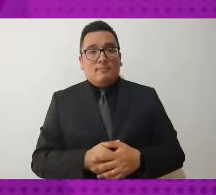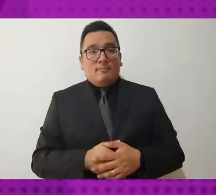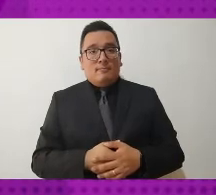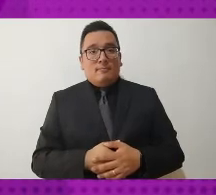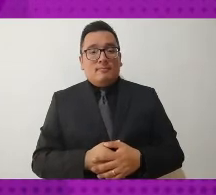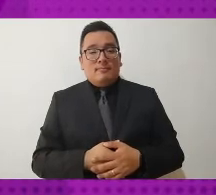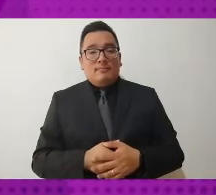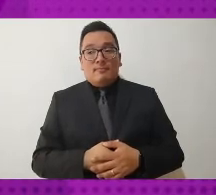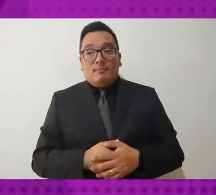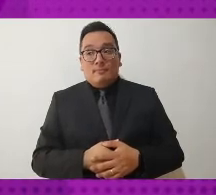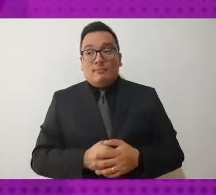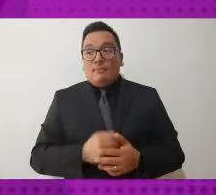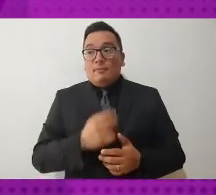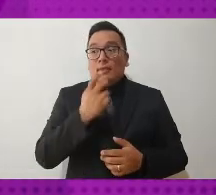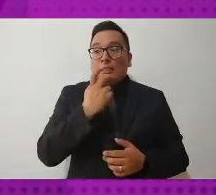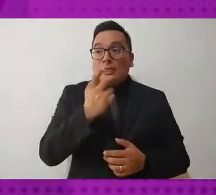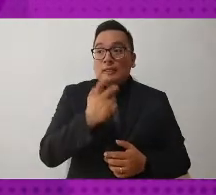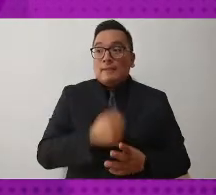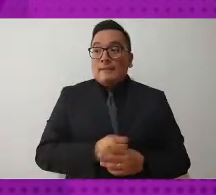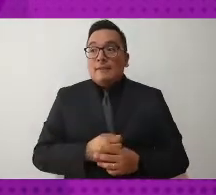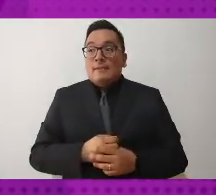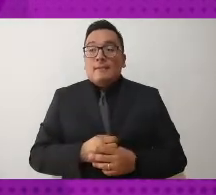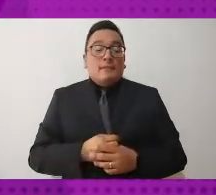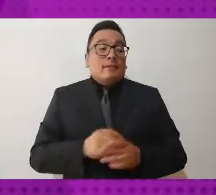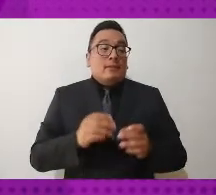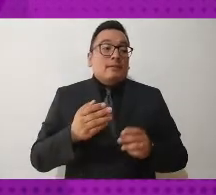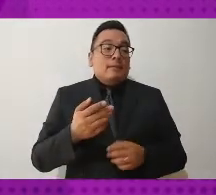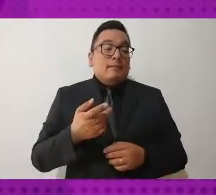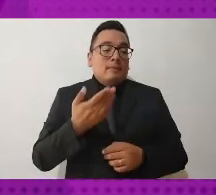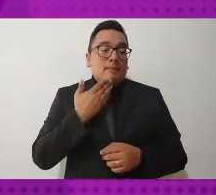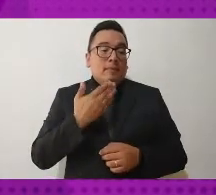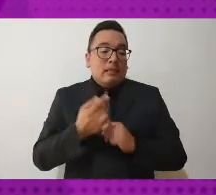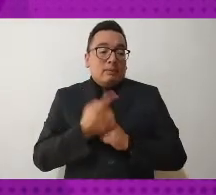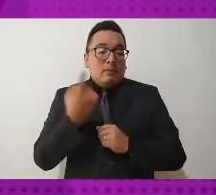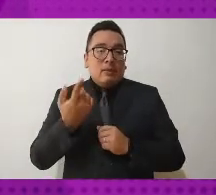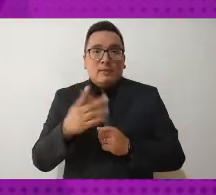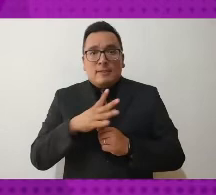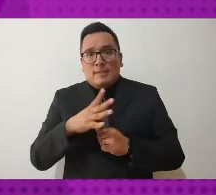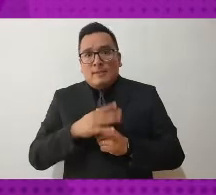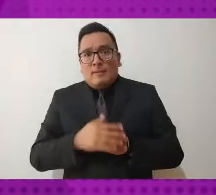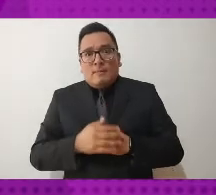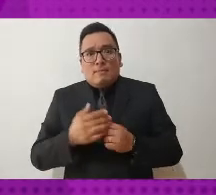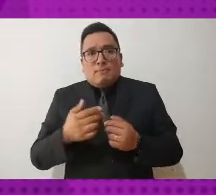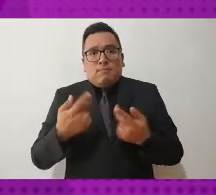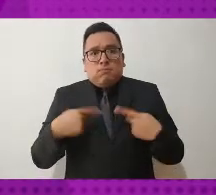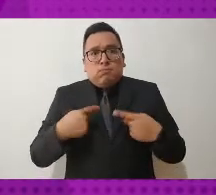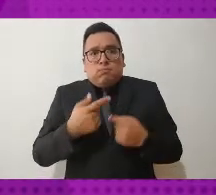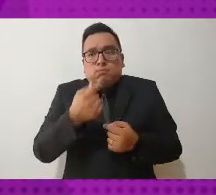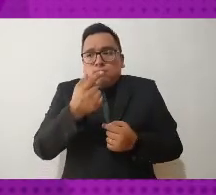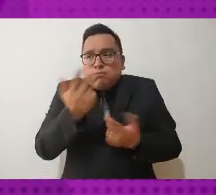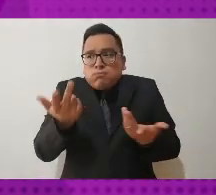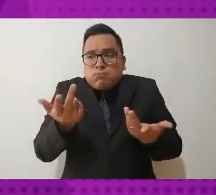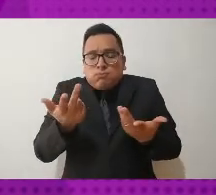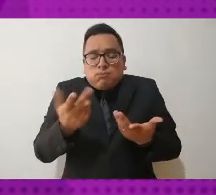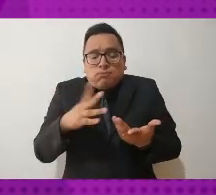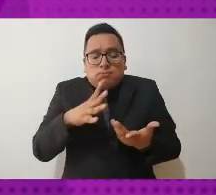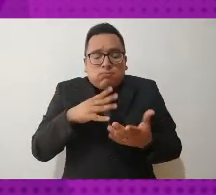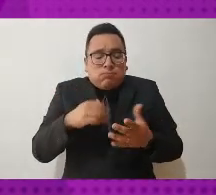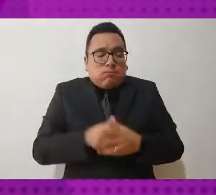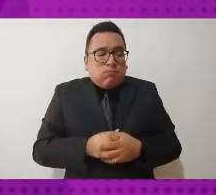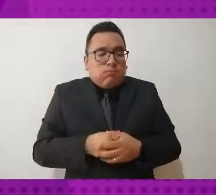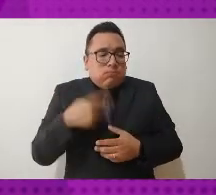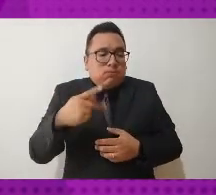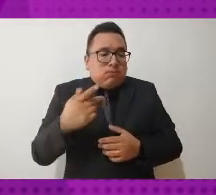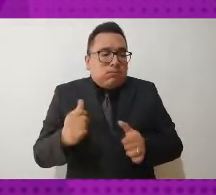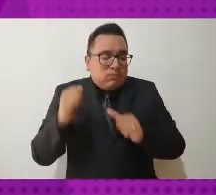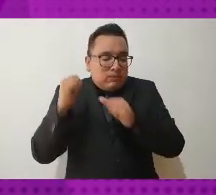Sí justamente Eso es todo un tema porque finalmente pues es un porcentaje muy pequeño o sea el que finalmente llegó a